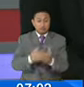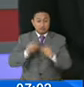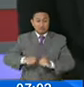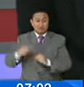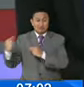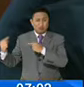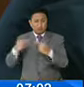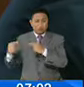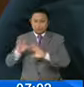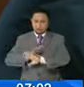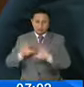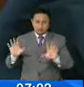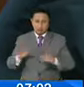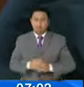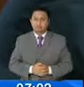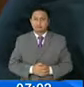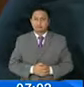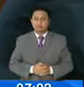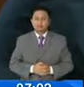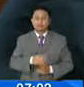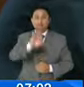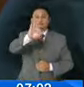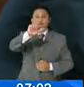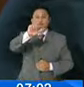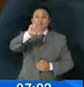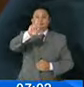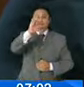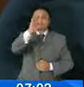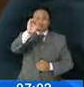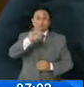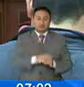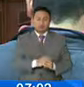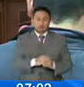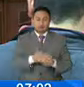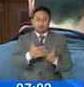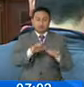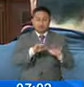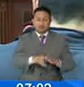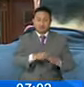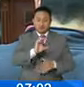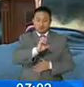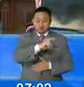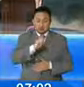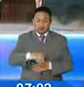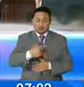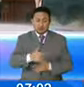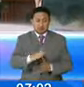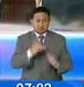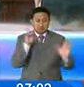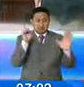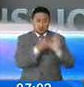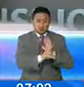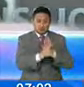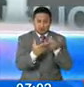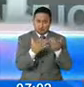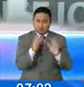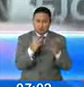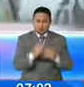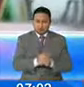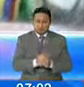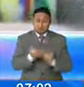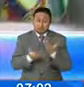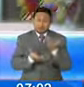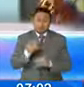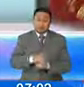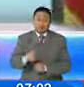insultos. Fausto Holguín, secretario general del Consejo Nacional Electoral, ratificó que no existe denuncia alguna sobre la utilización